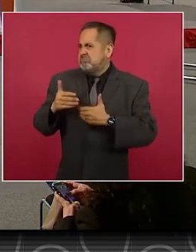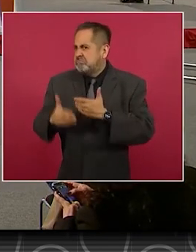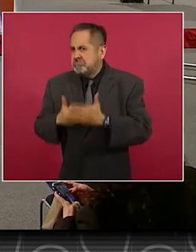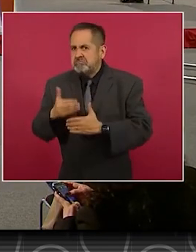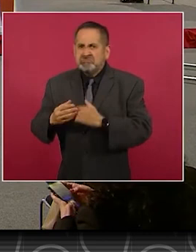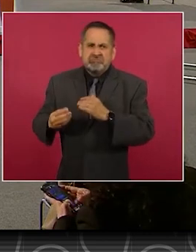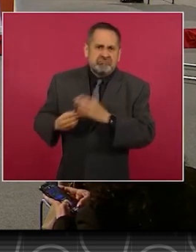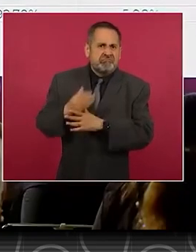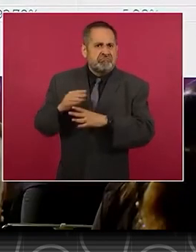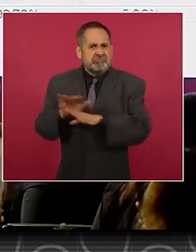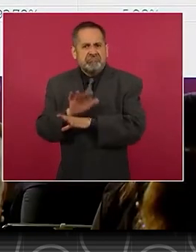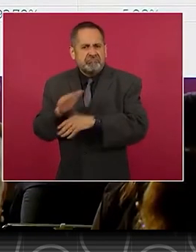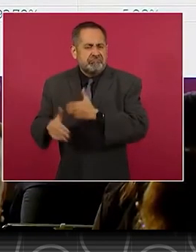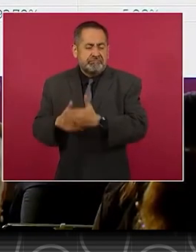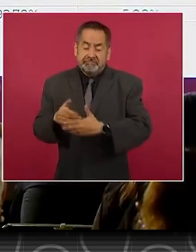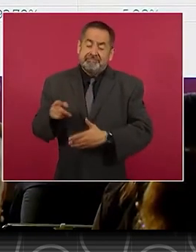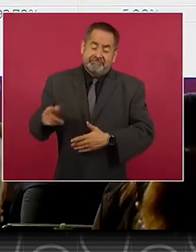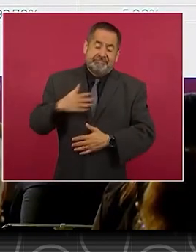en